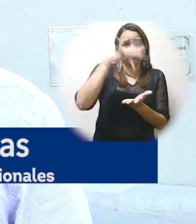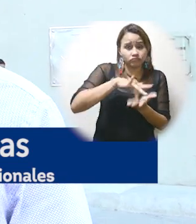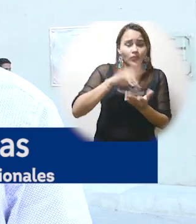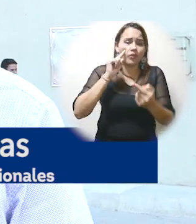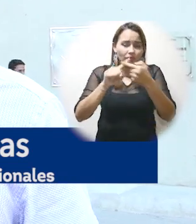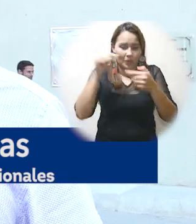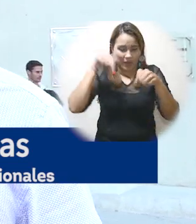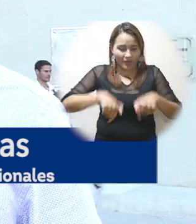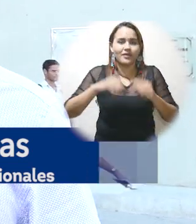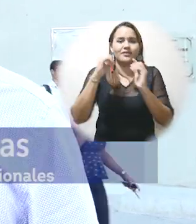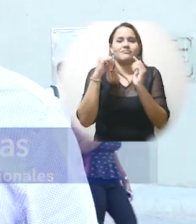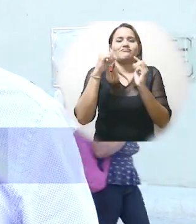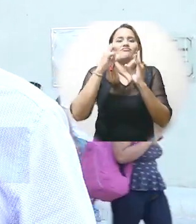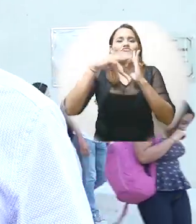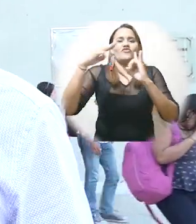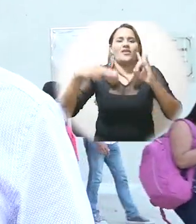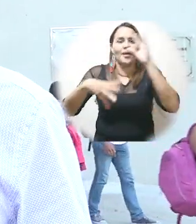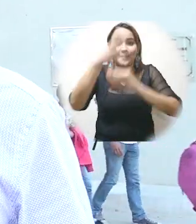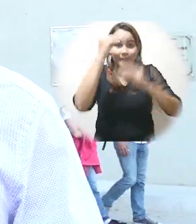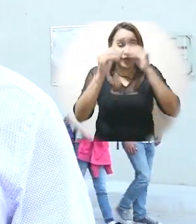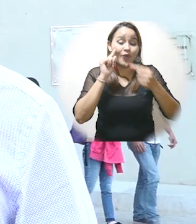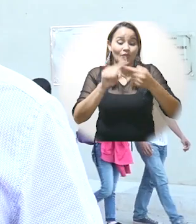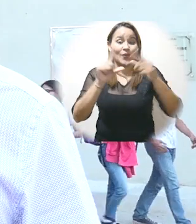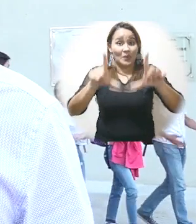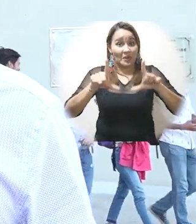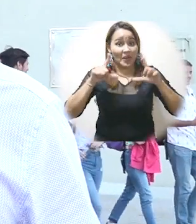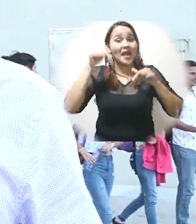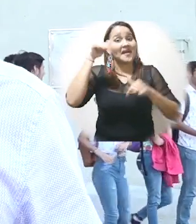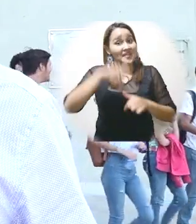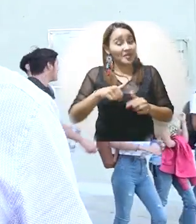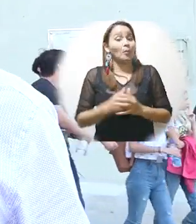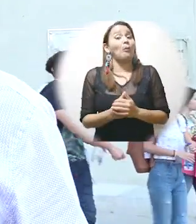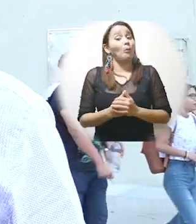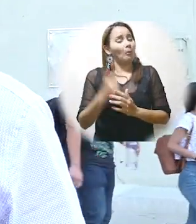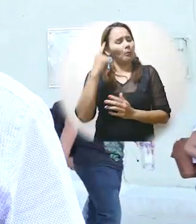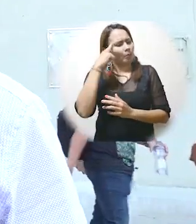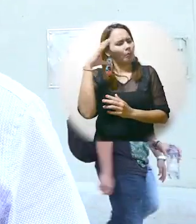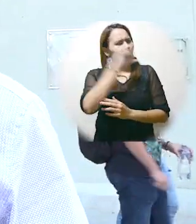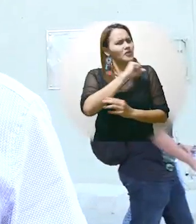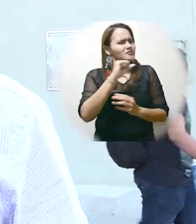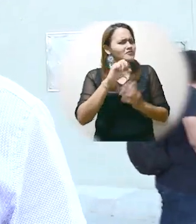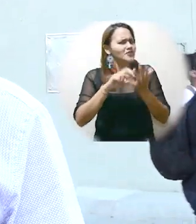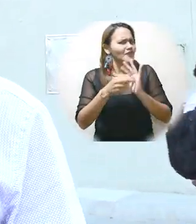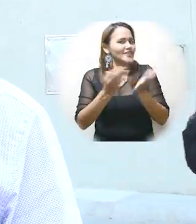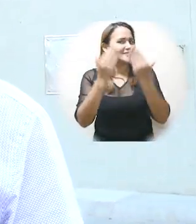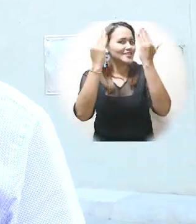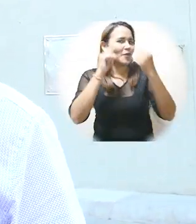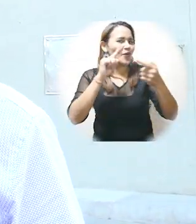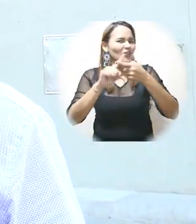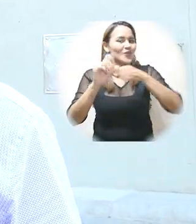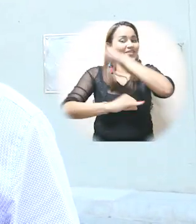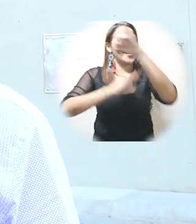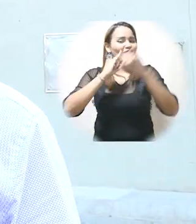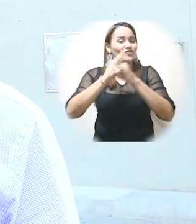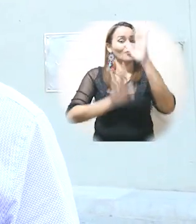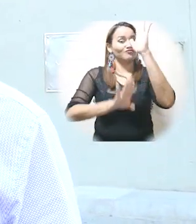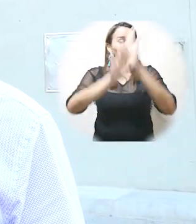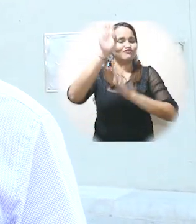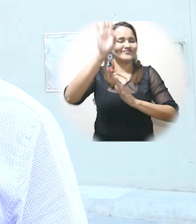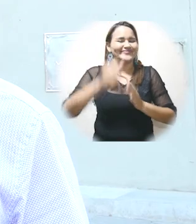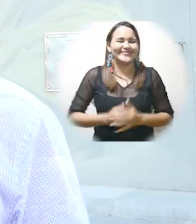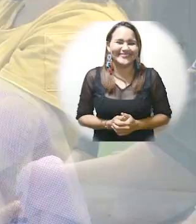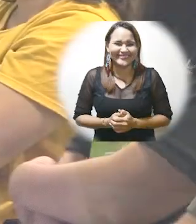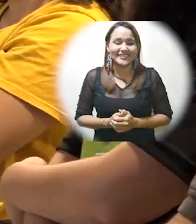de nuestros socios en venir acá y también tomar cursos con nosotros y graduarse con nosotros. Entonces, creo que es una muestra como del avance y la madurez del proceso